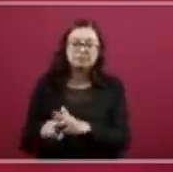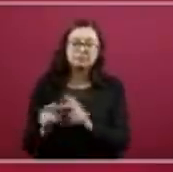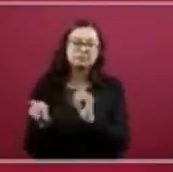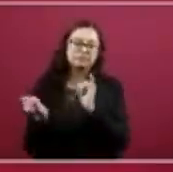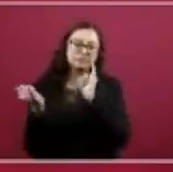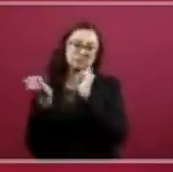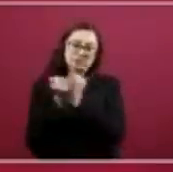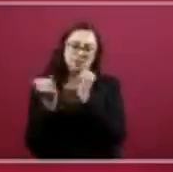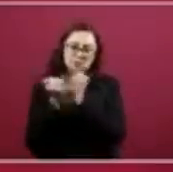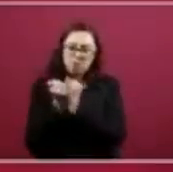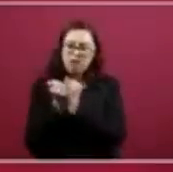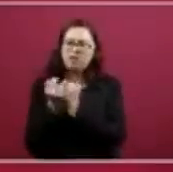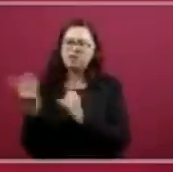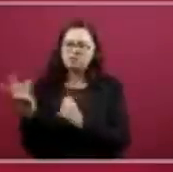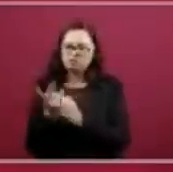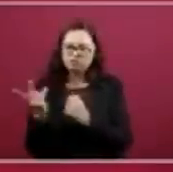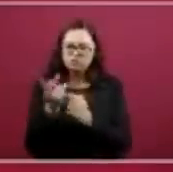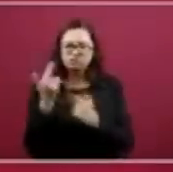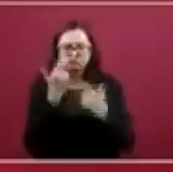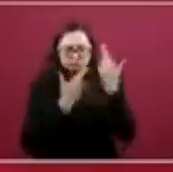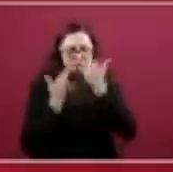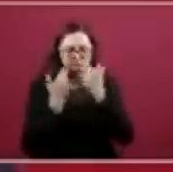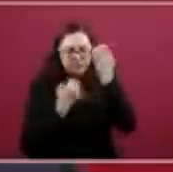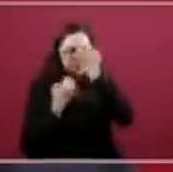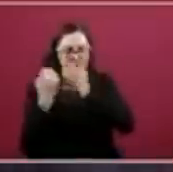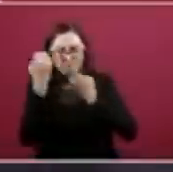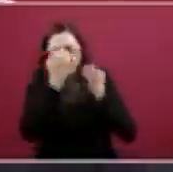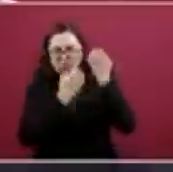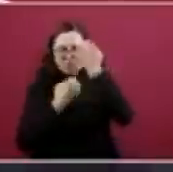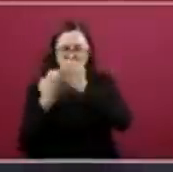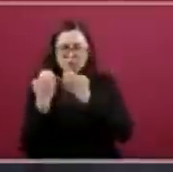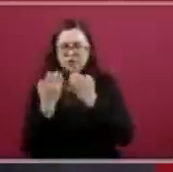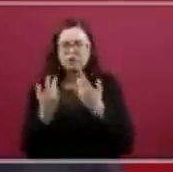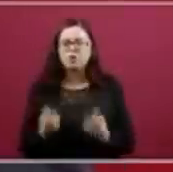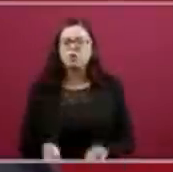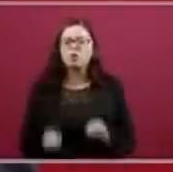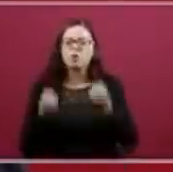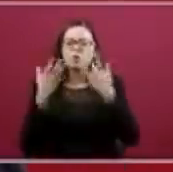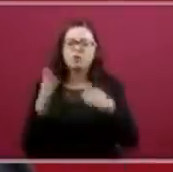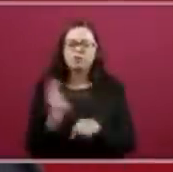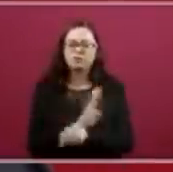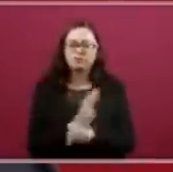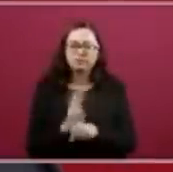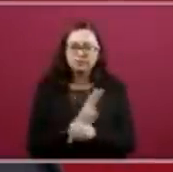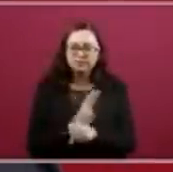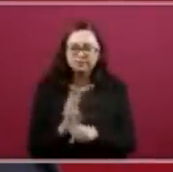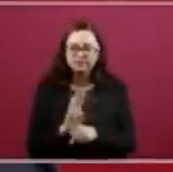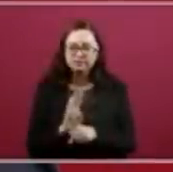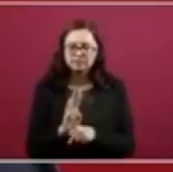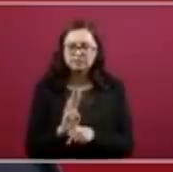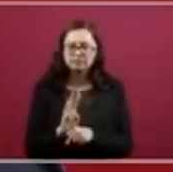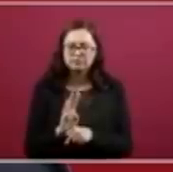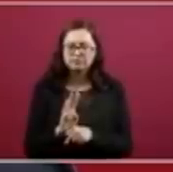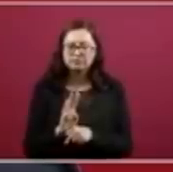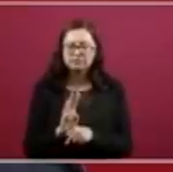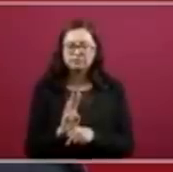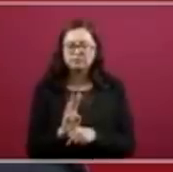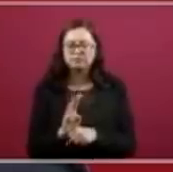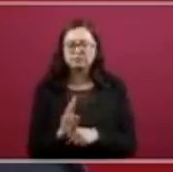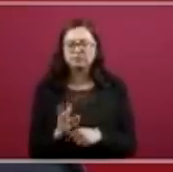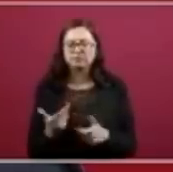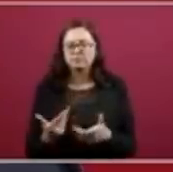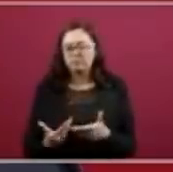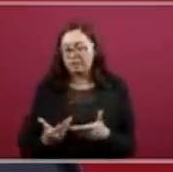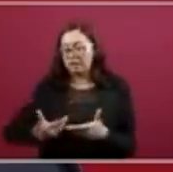se haga una evaluación para ver cuántos se han beneficiado con el programa de lo que se